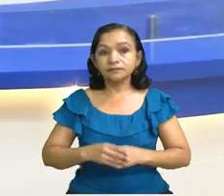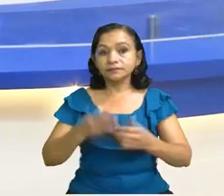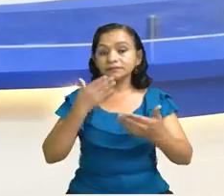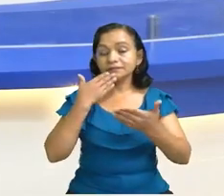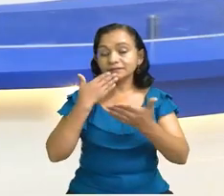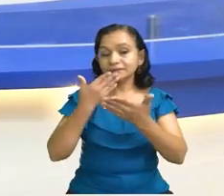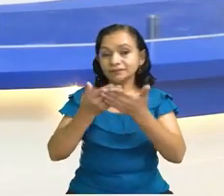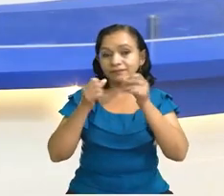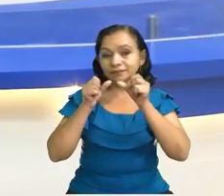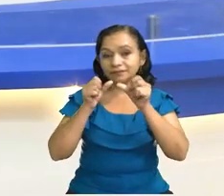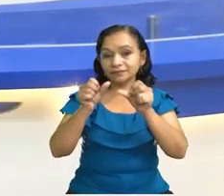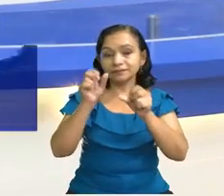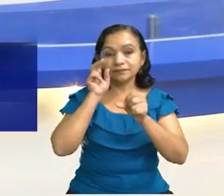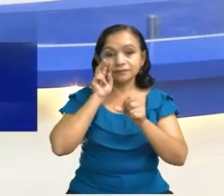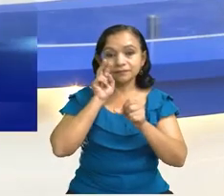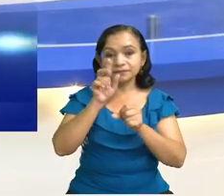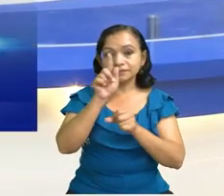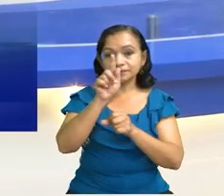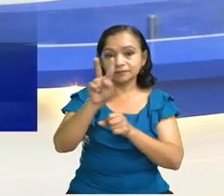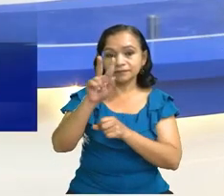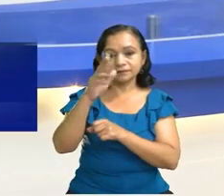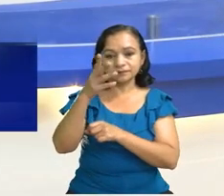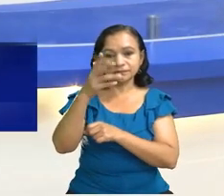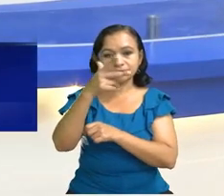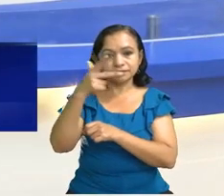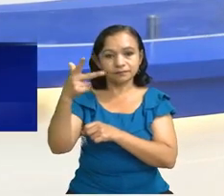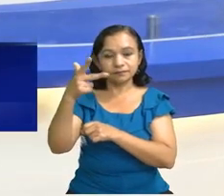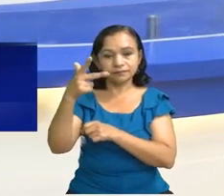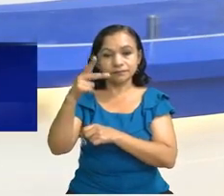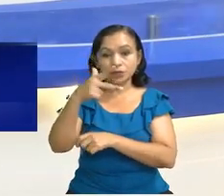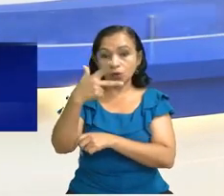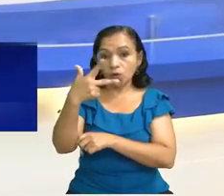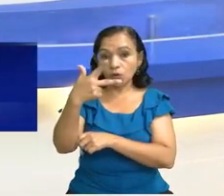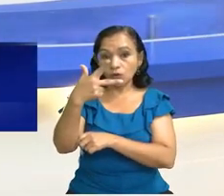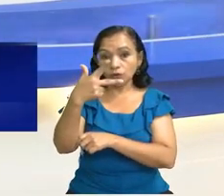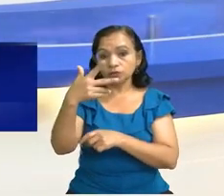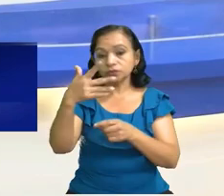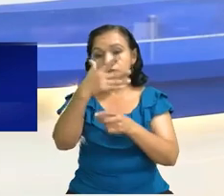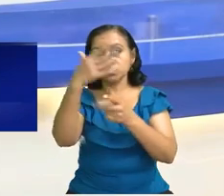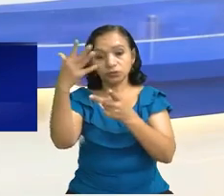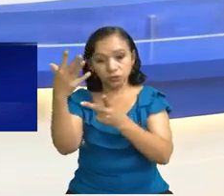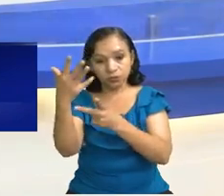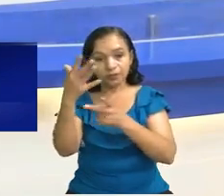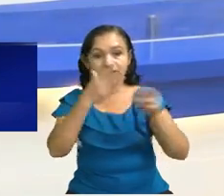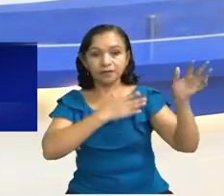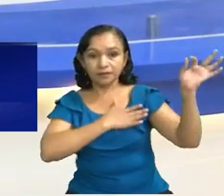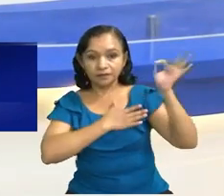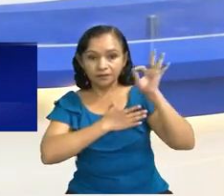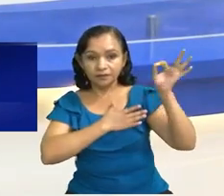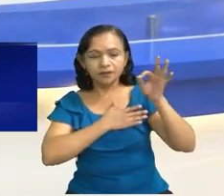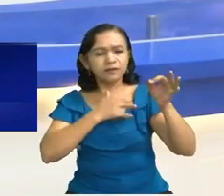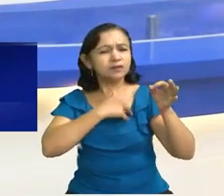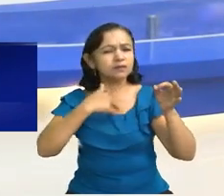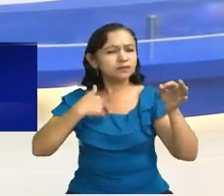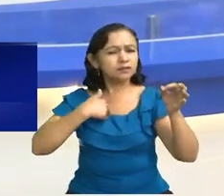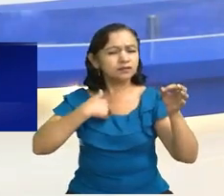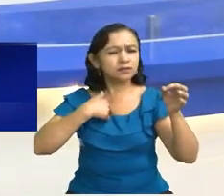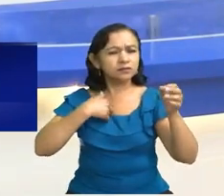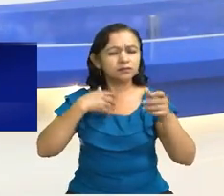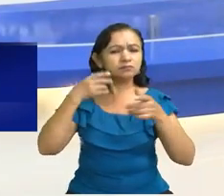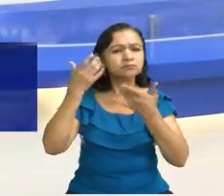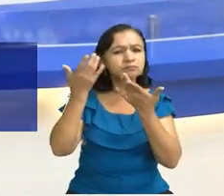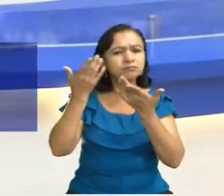Gracias por continuar en sintonía de Canal 98. El próximo 8 y 9 de febrero se realizará el Torneo Nacional de Surf en el